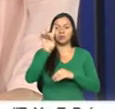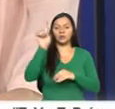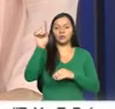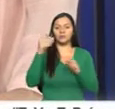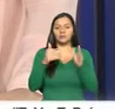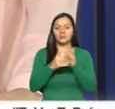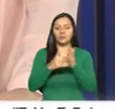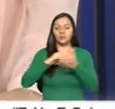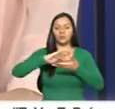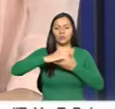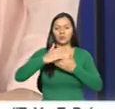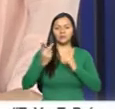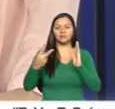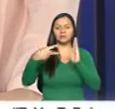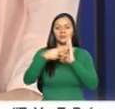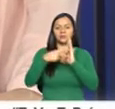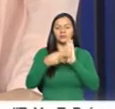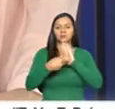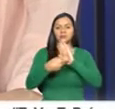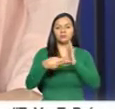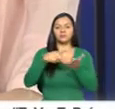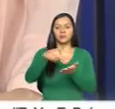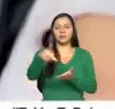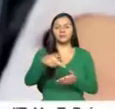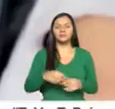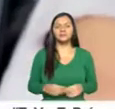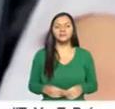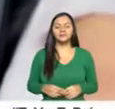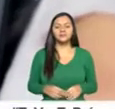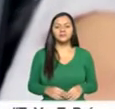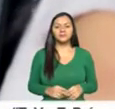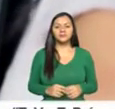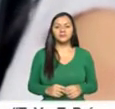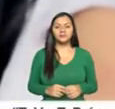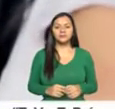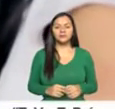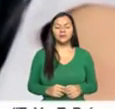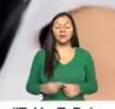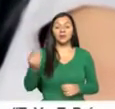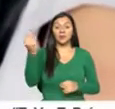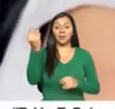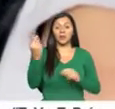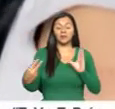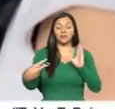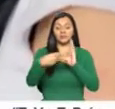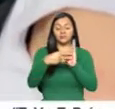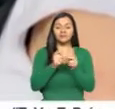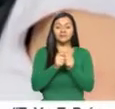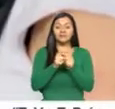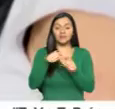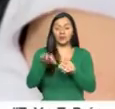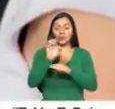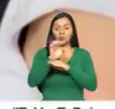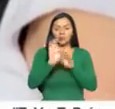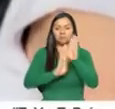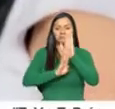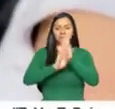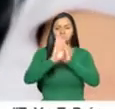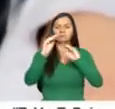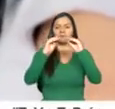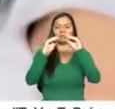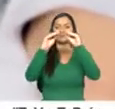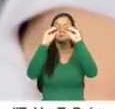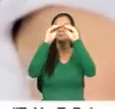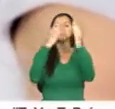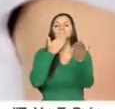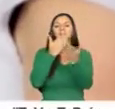140,000 cuentas con esta modalidad de pago. El uso de dinero electrónico en Ecuador crece cada día